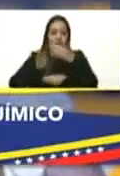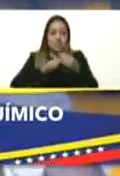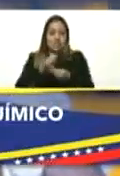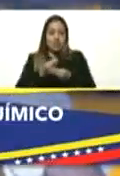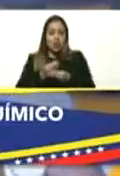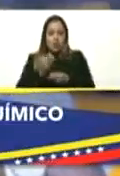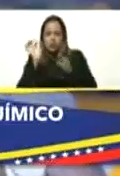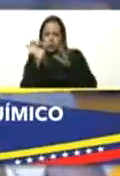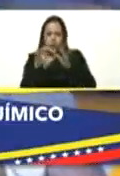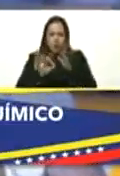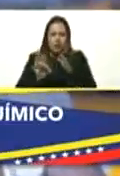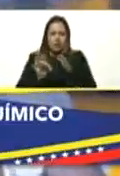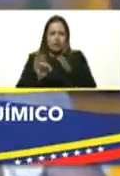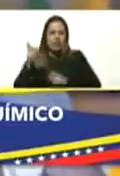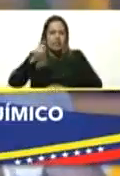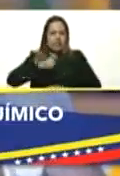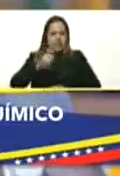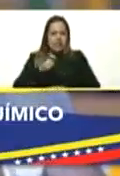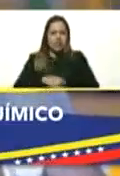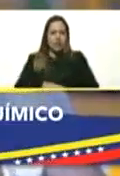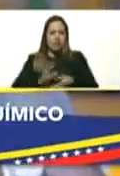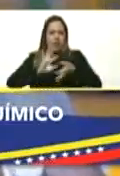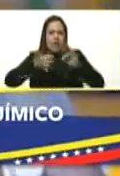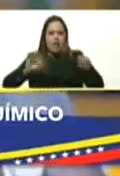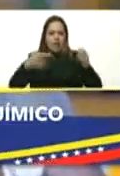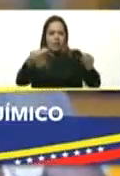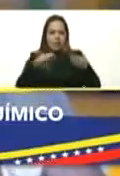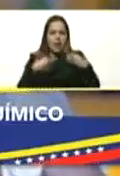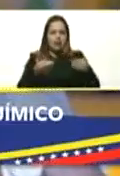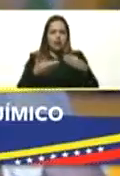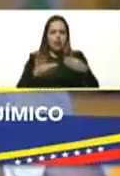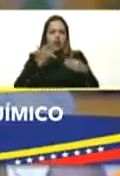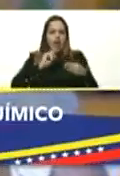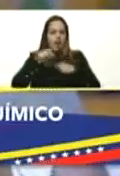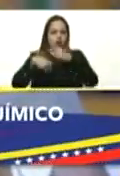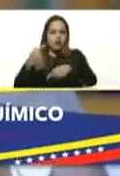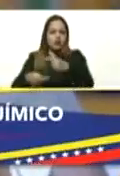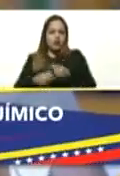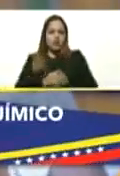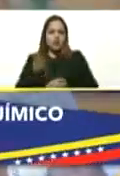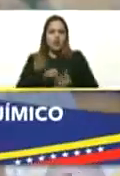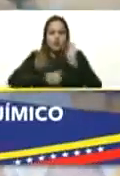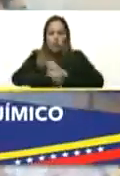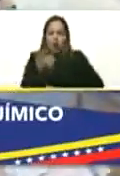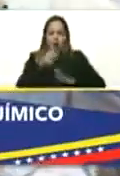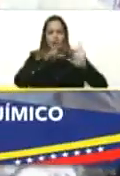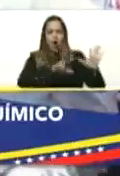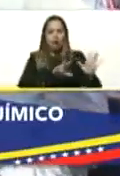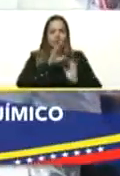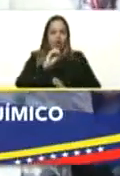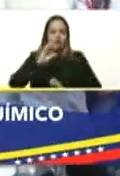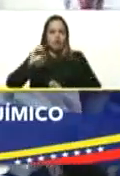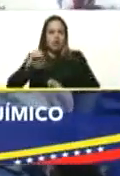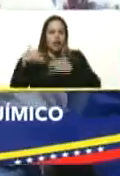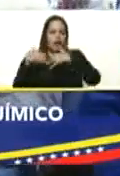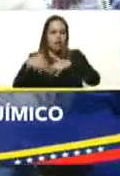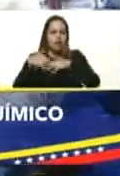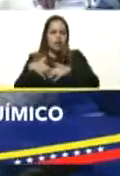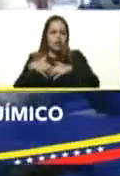resinas necesarias para la cadena de plásticos que va a impactar en más de 800